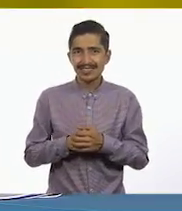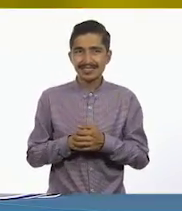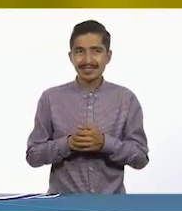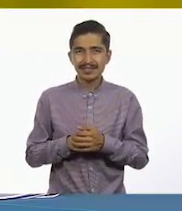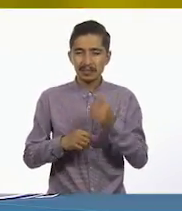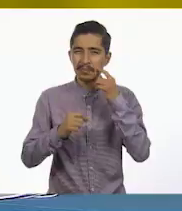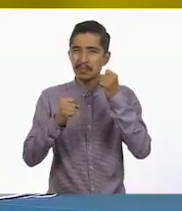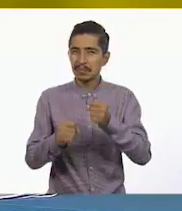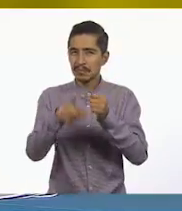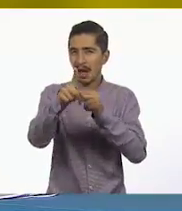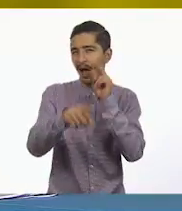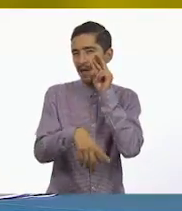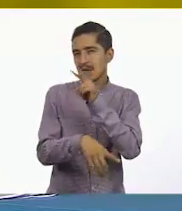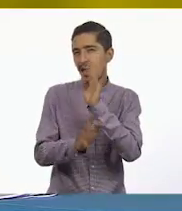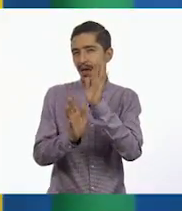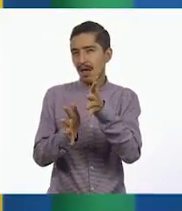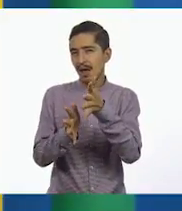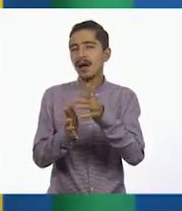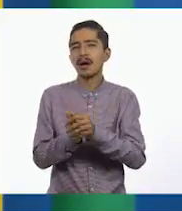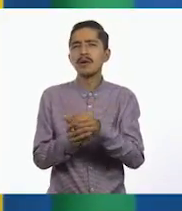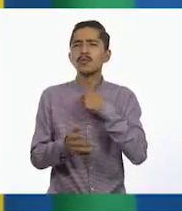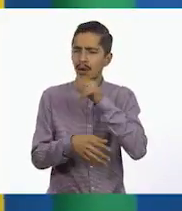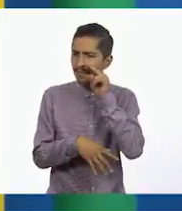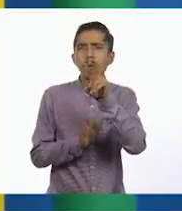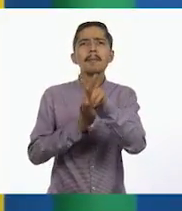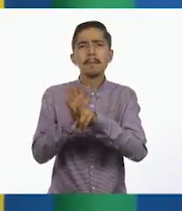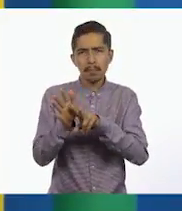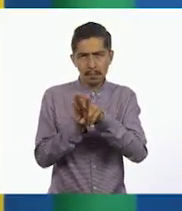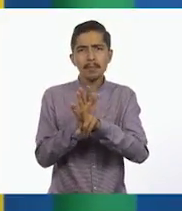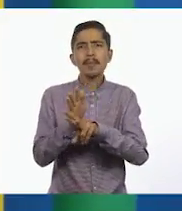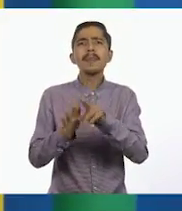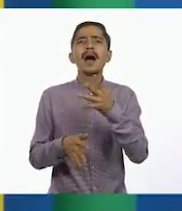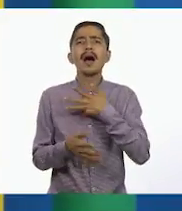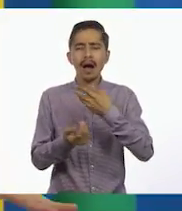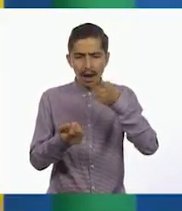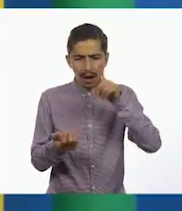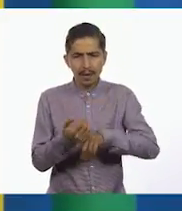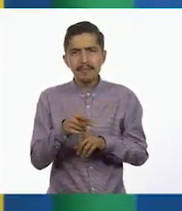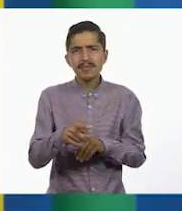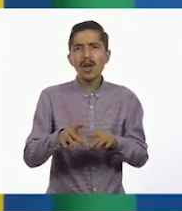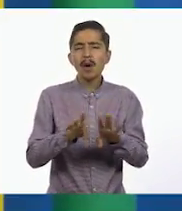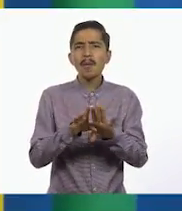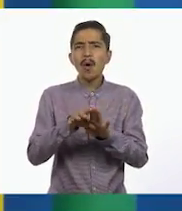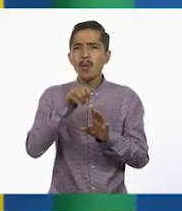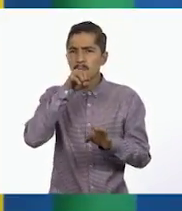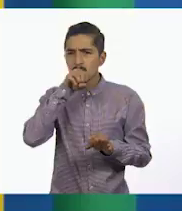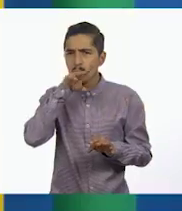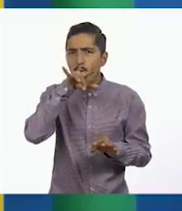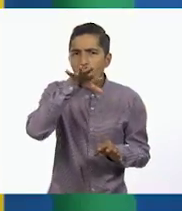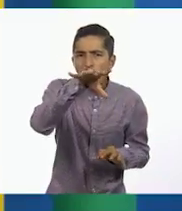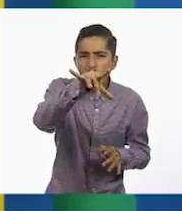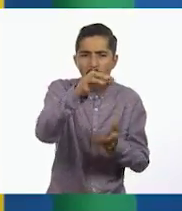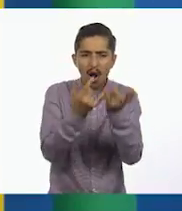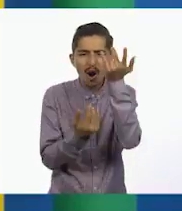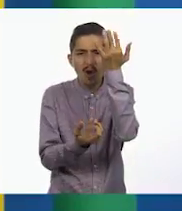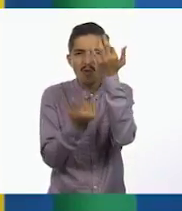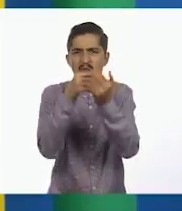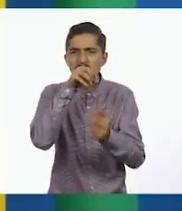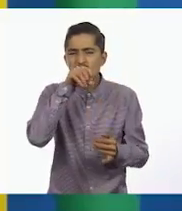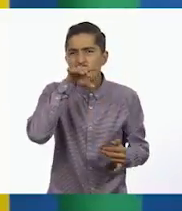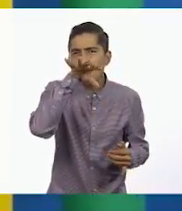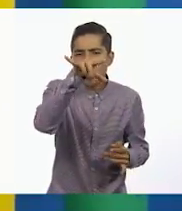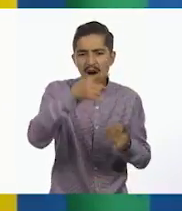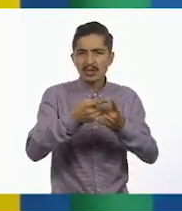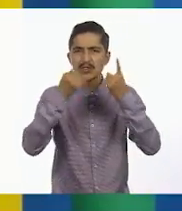Estoy seguro que las han visto. Ay, yo he visto películas en las que aparecen dragones que también forman parte de las leyendas